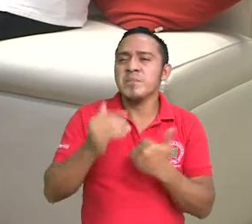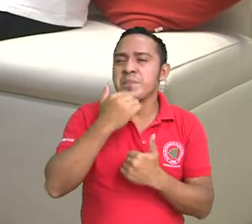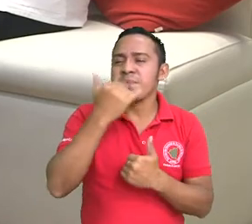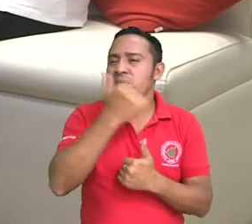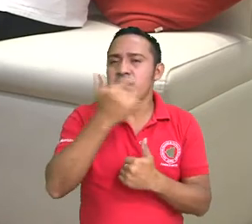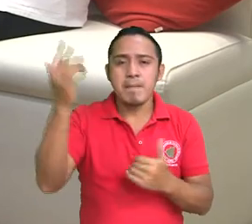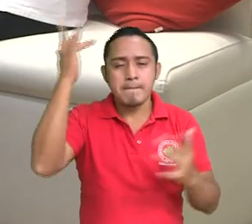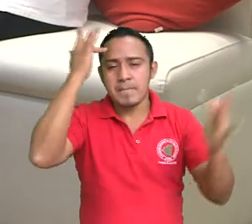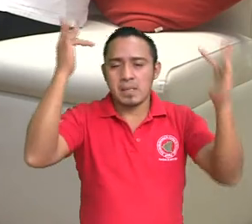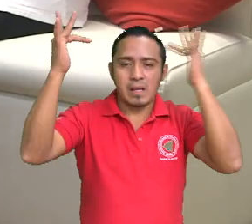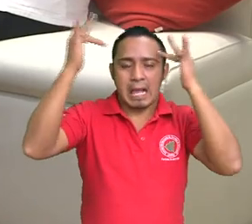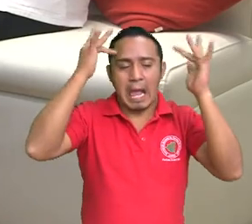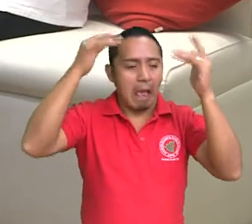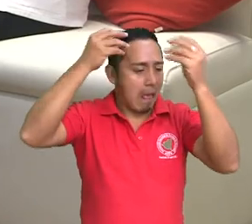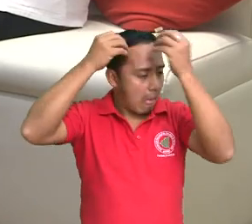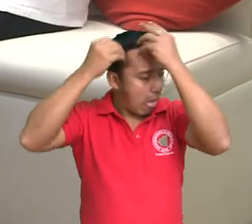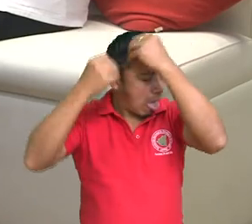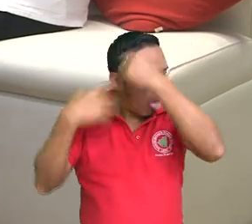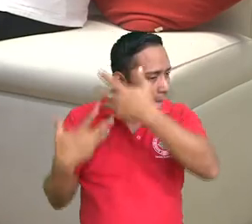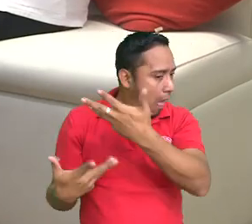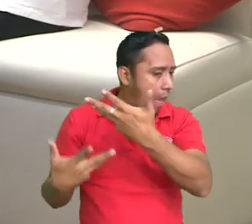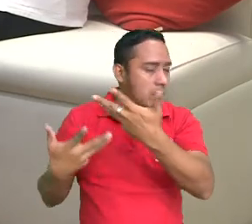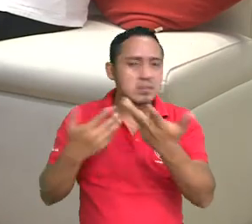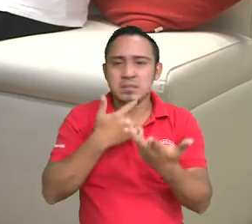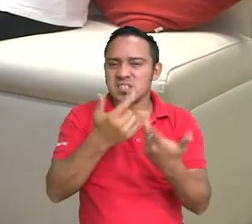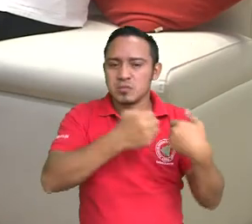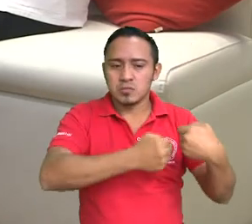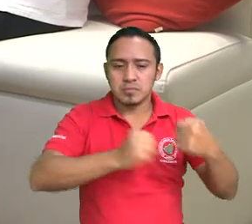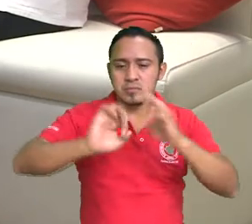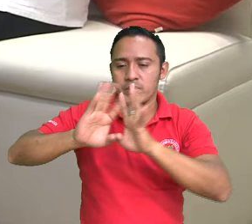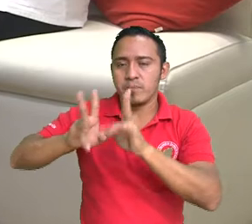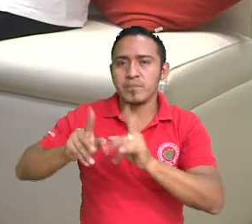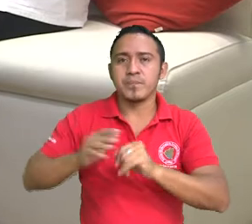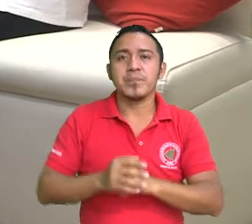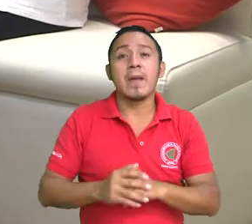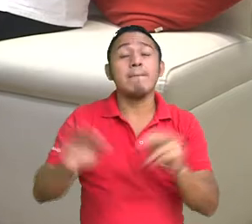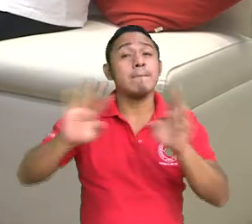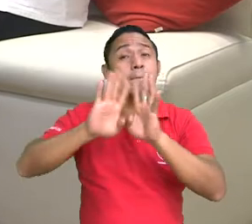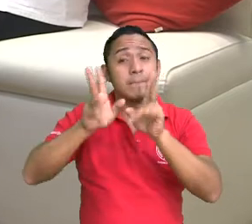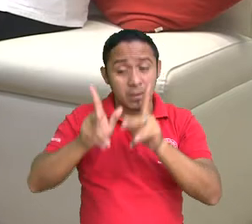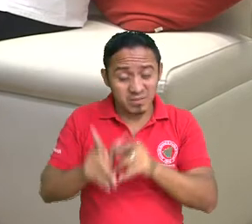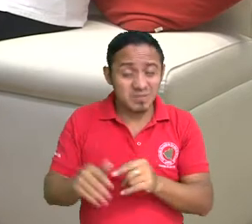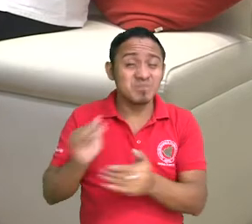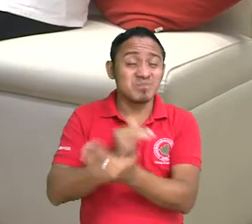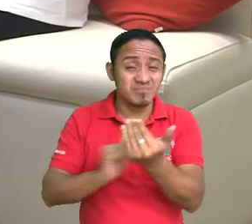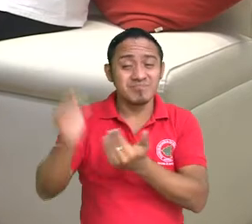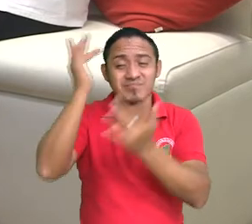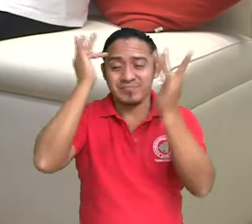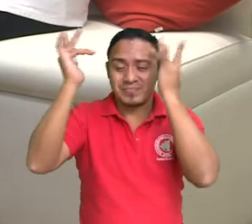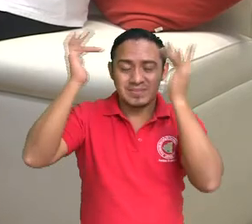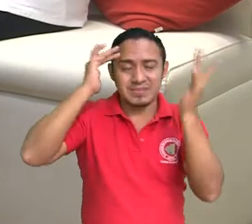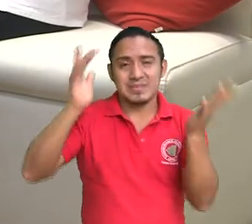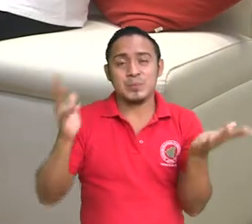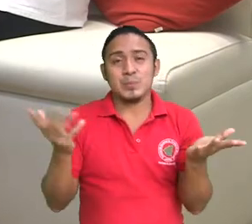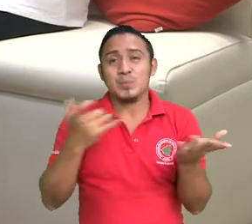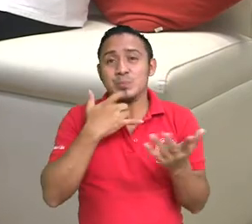doctora, por la pérdida del cabello? ¿Los varones? Las mujeres. Las mujeres normalmente